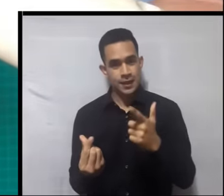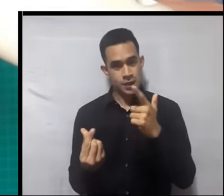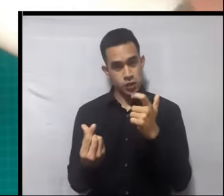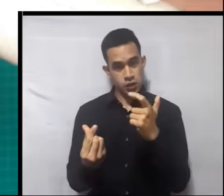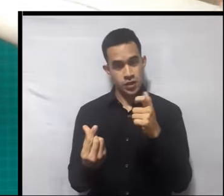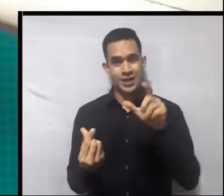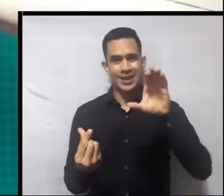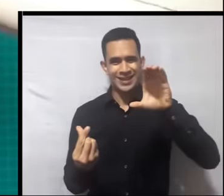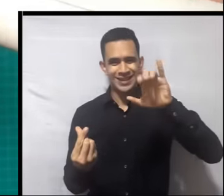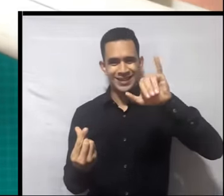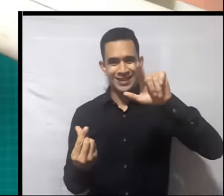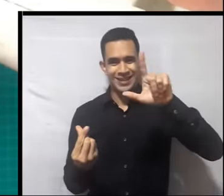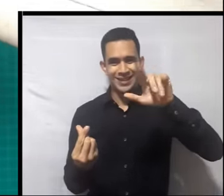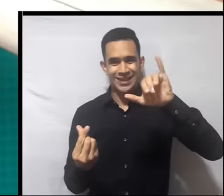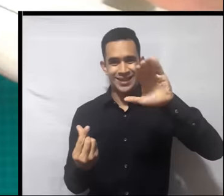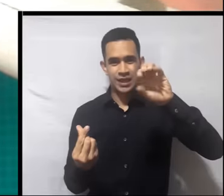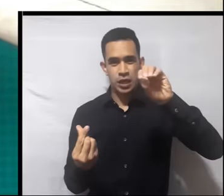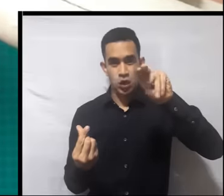dentro del tapón.